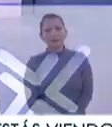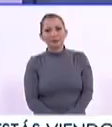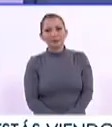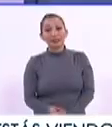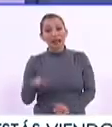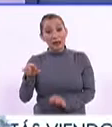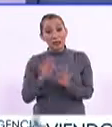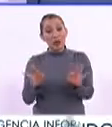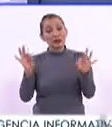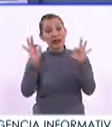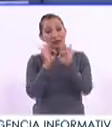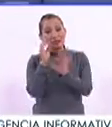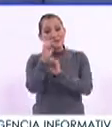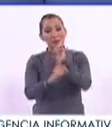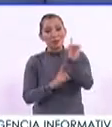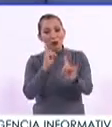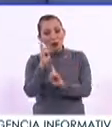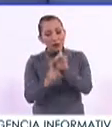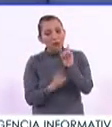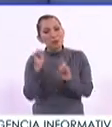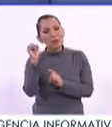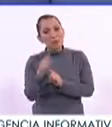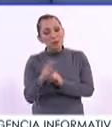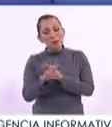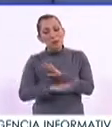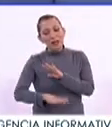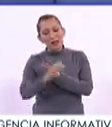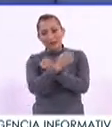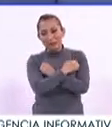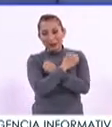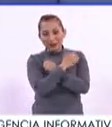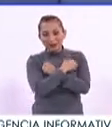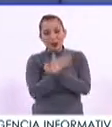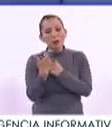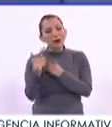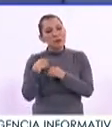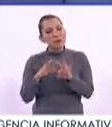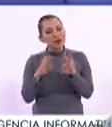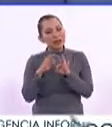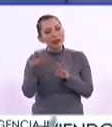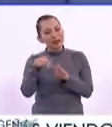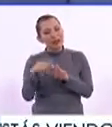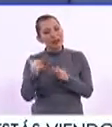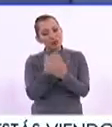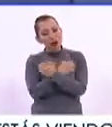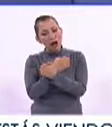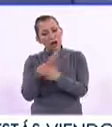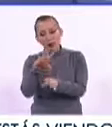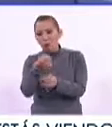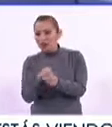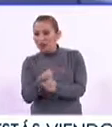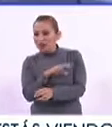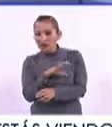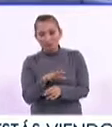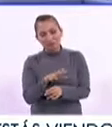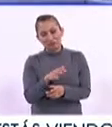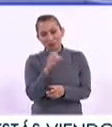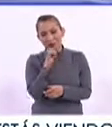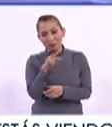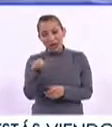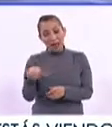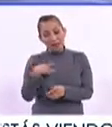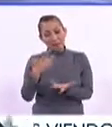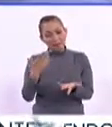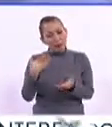Pues ahí está importante, Ana Cristina, el deporte como parte esencial de la educación, como parte esencial de la educación integral. Y bueno, por supuesto,